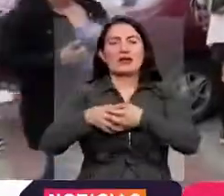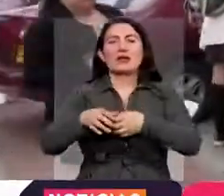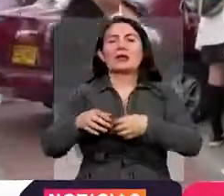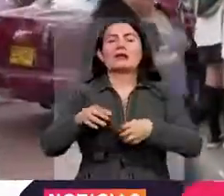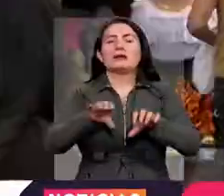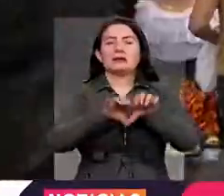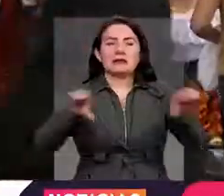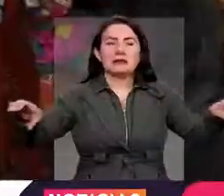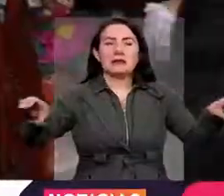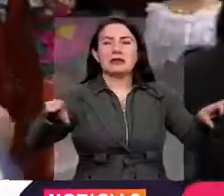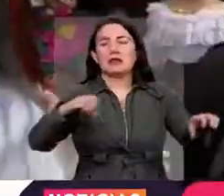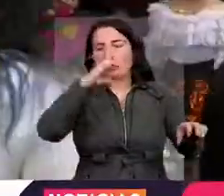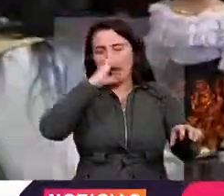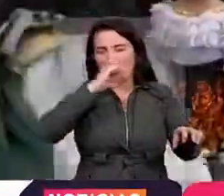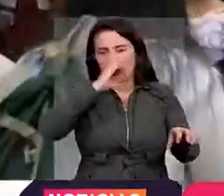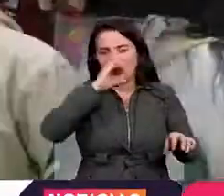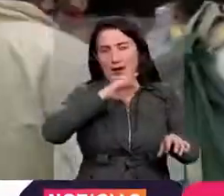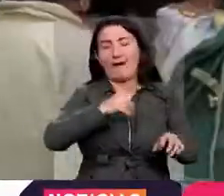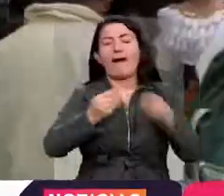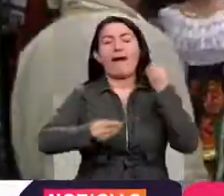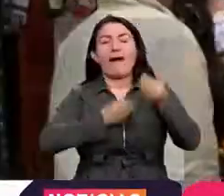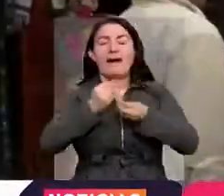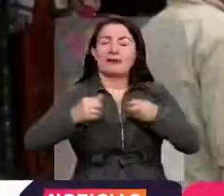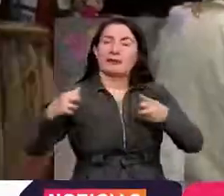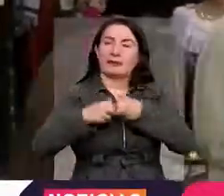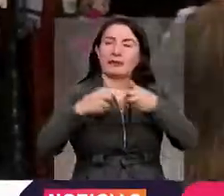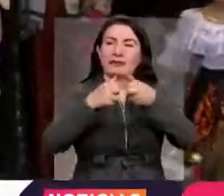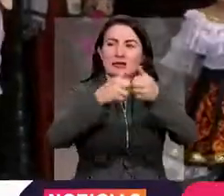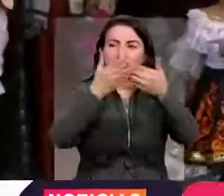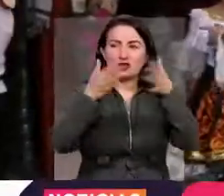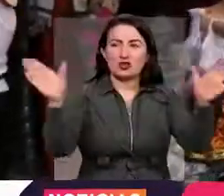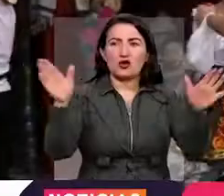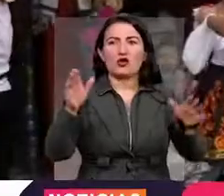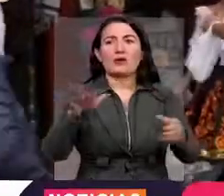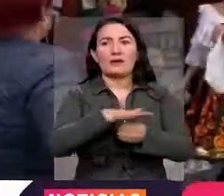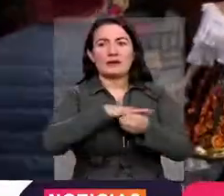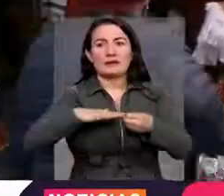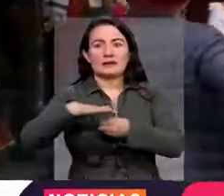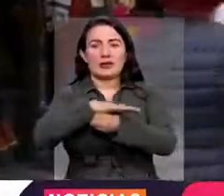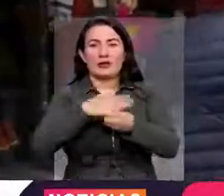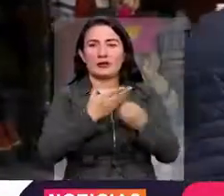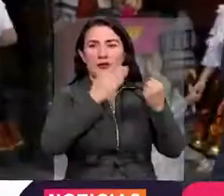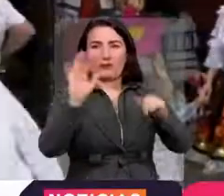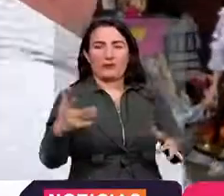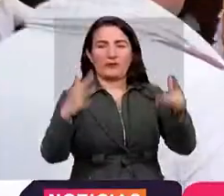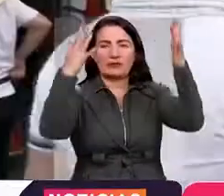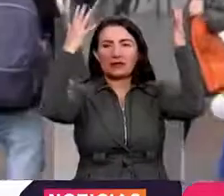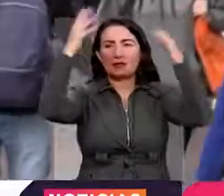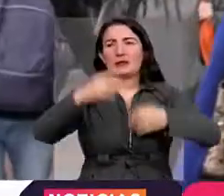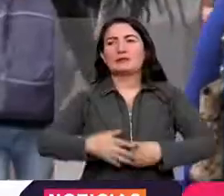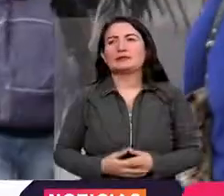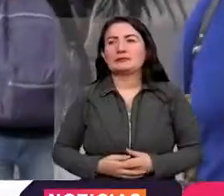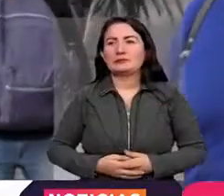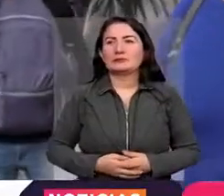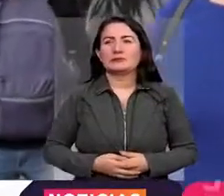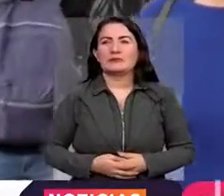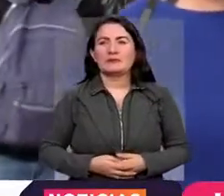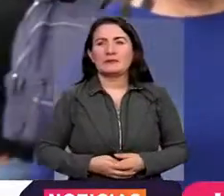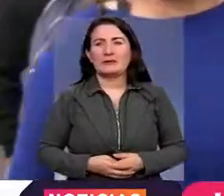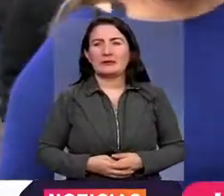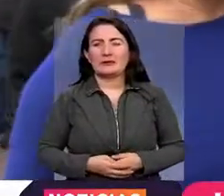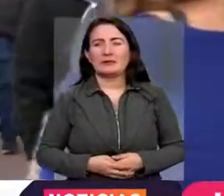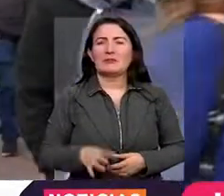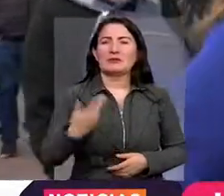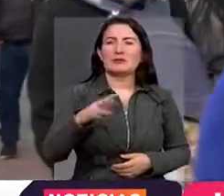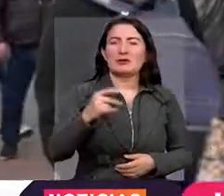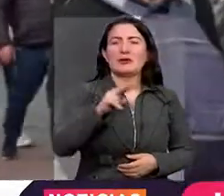Zona L, que le apostaron a la reactivación económica del sector con este festival. Representa más o menos entre